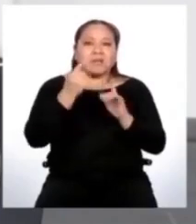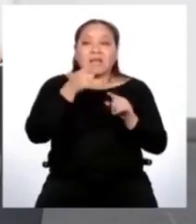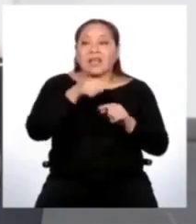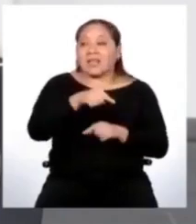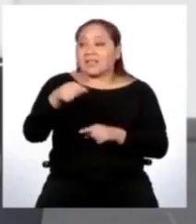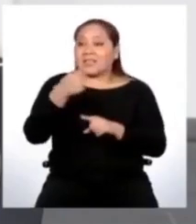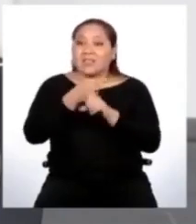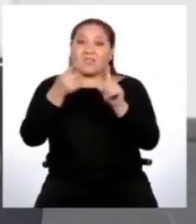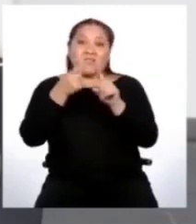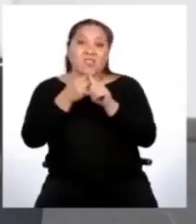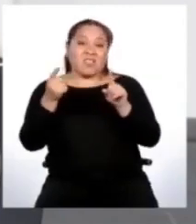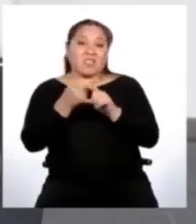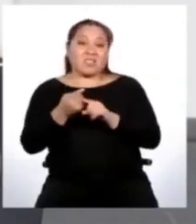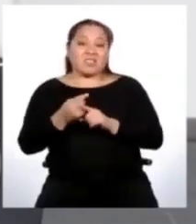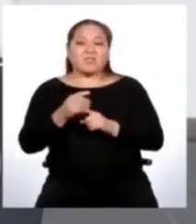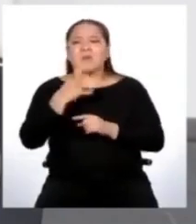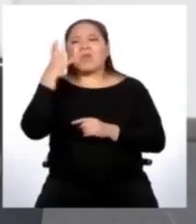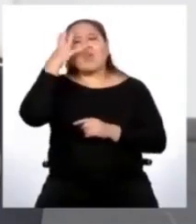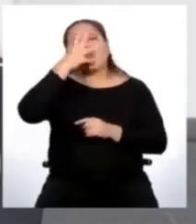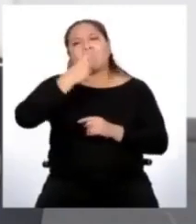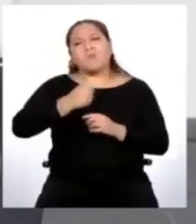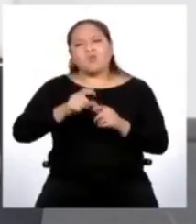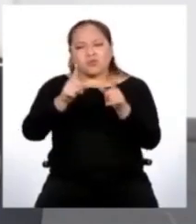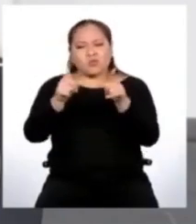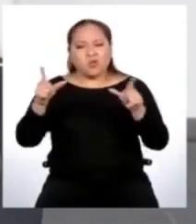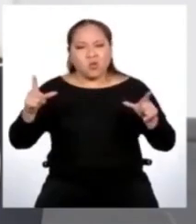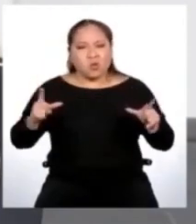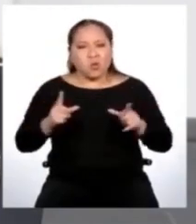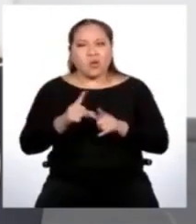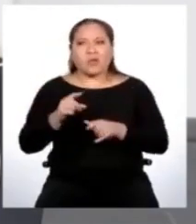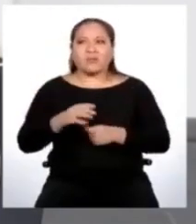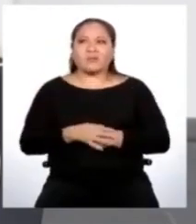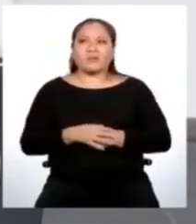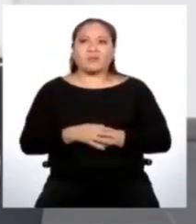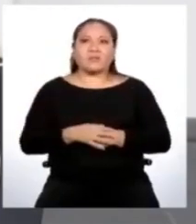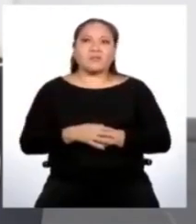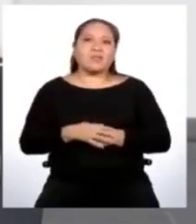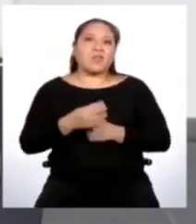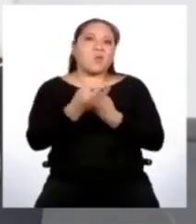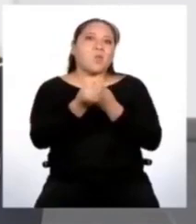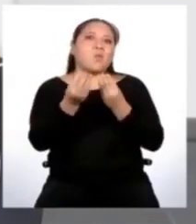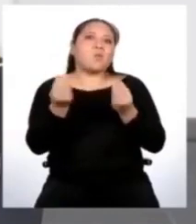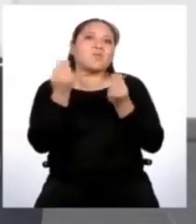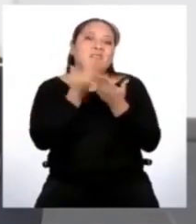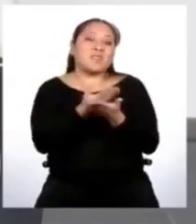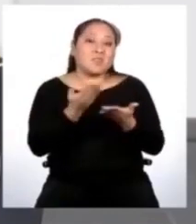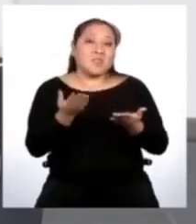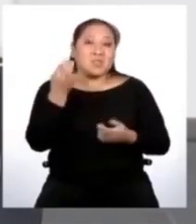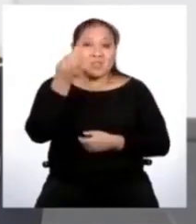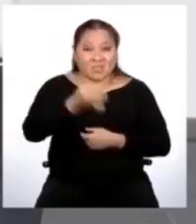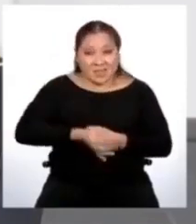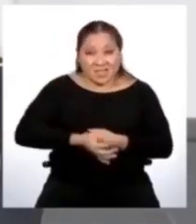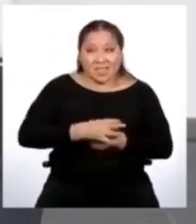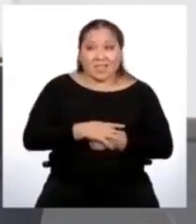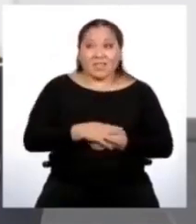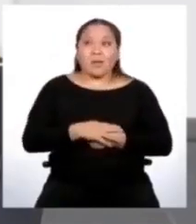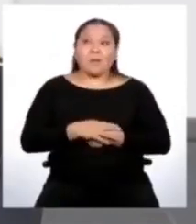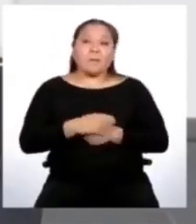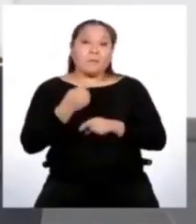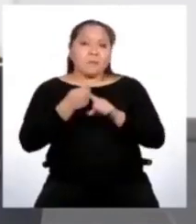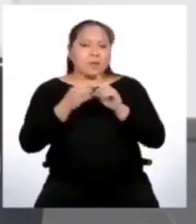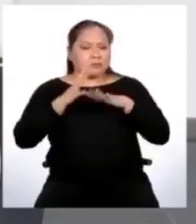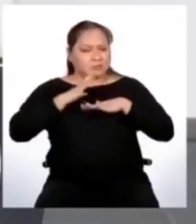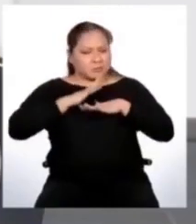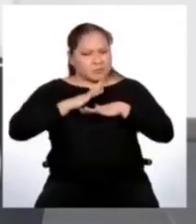y semejanzas, formaban una linda y hermosa tierra. Son un montón de elementos, ¿verdad? Pero con